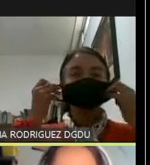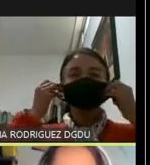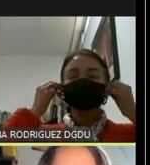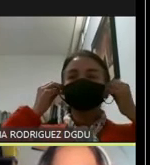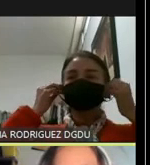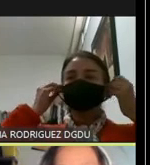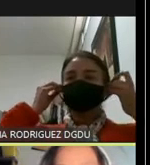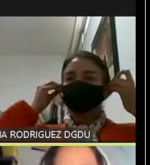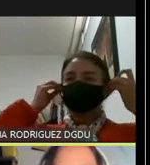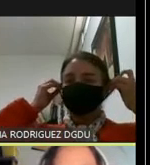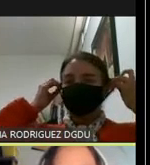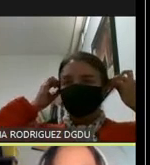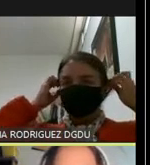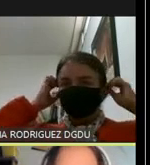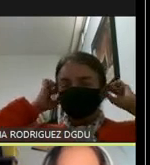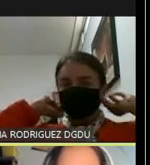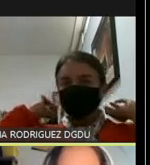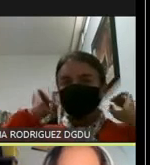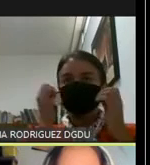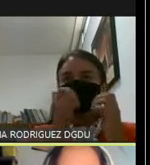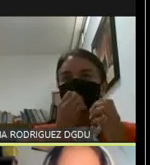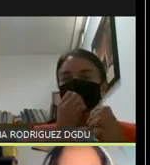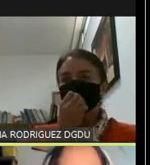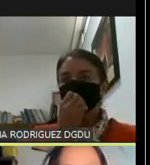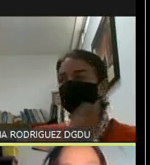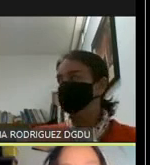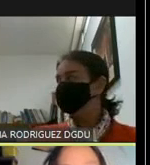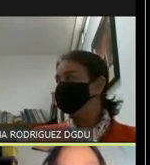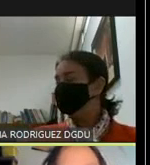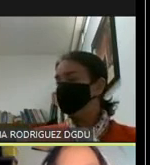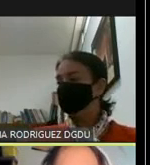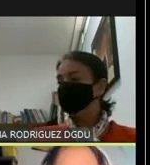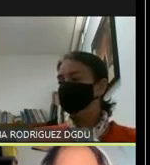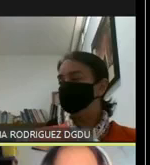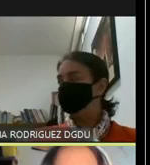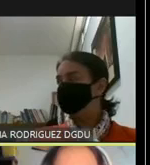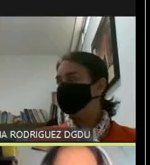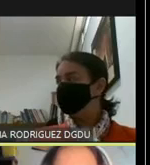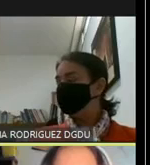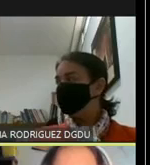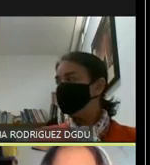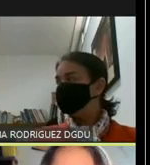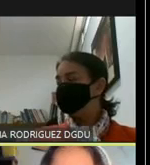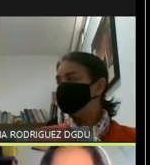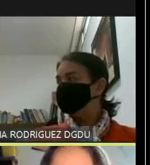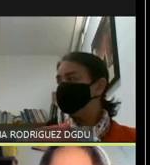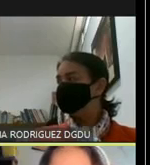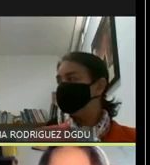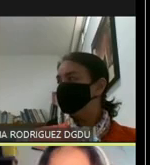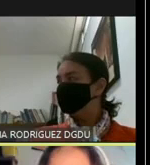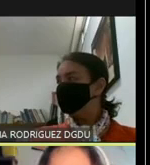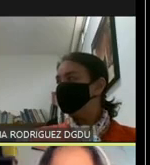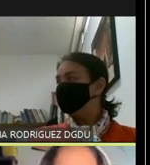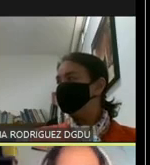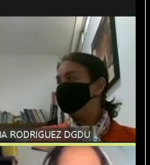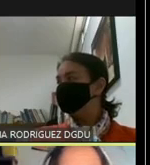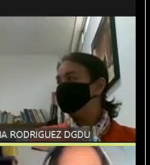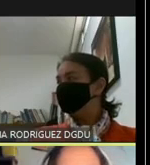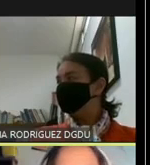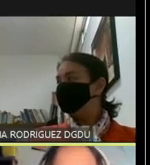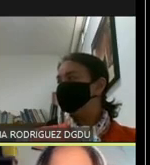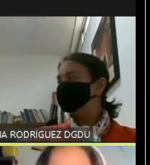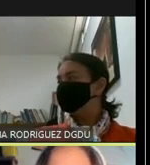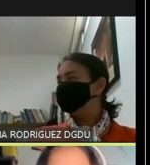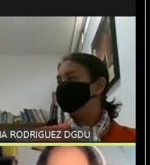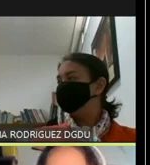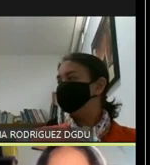que juntan el peroné y la tibia, y esto es la sinesmosis. La sinesmosis es quien une estos dos huesos, pero